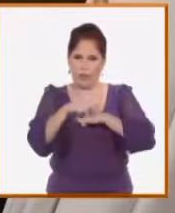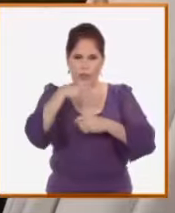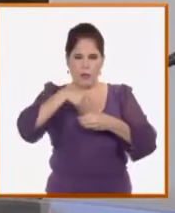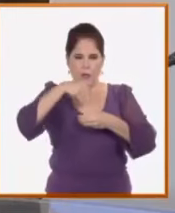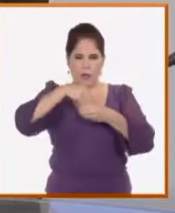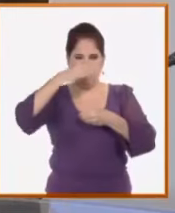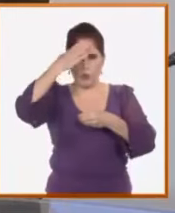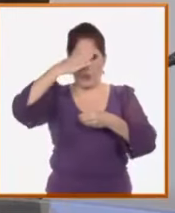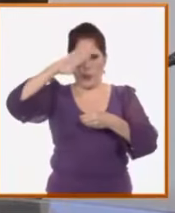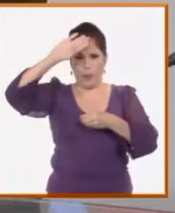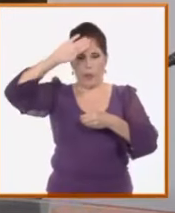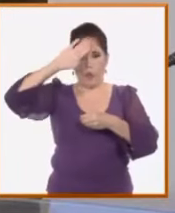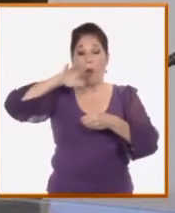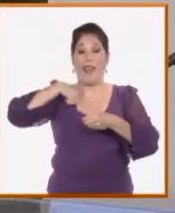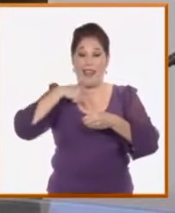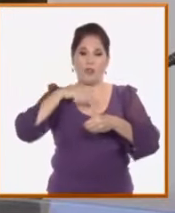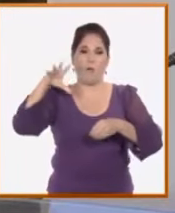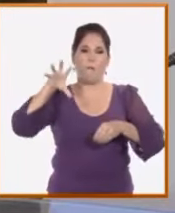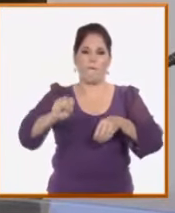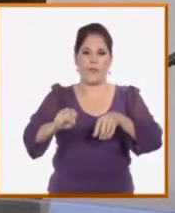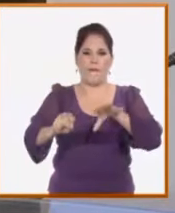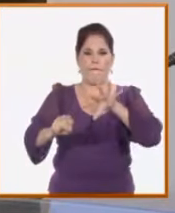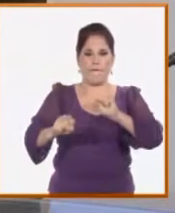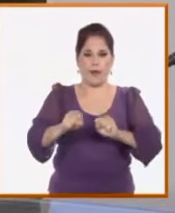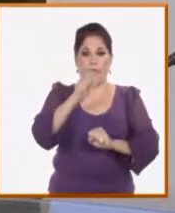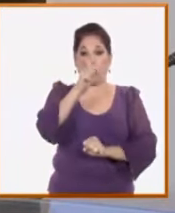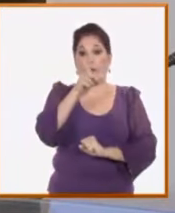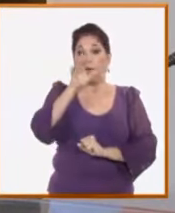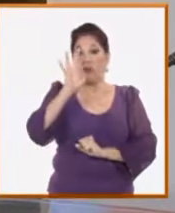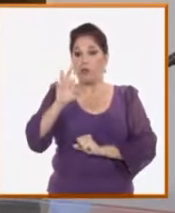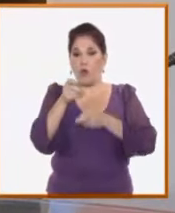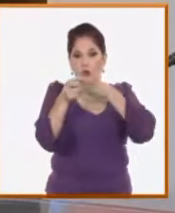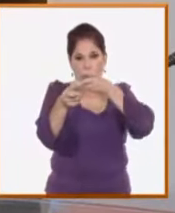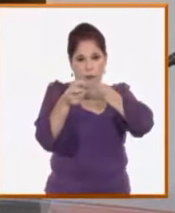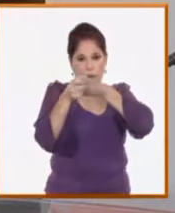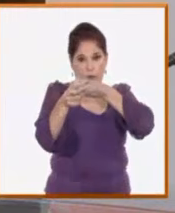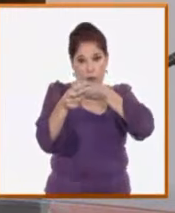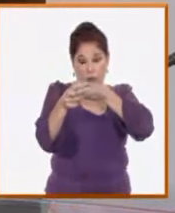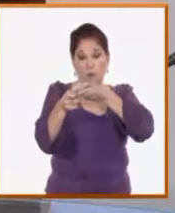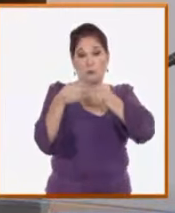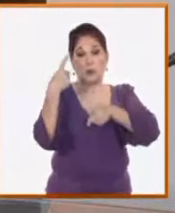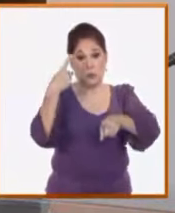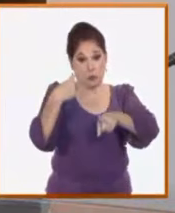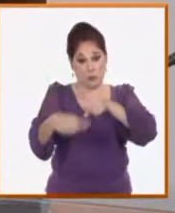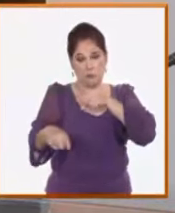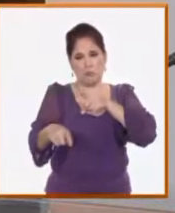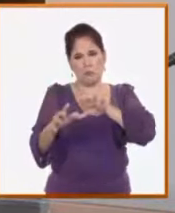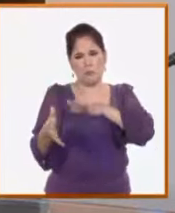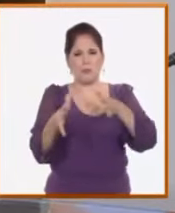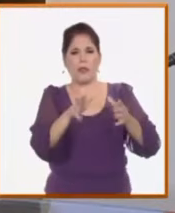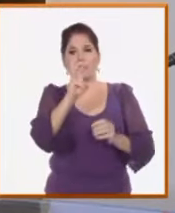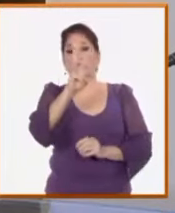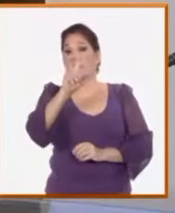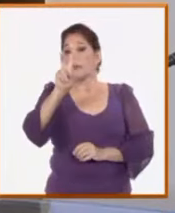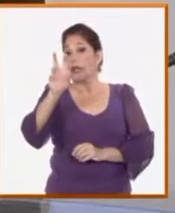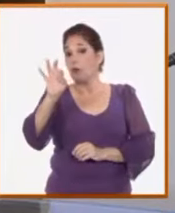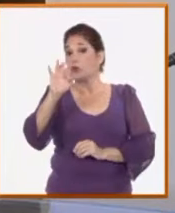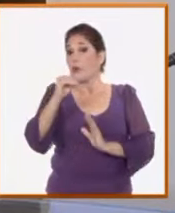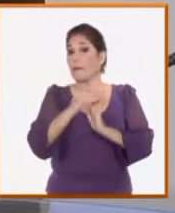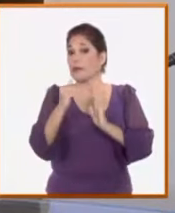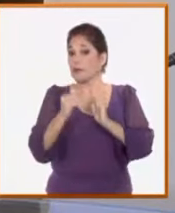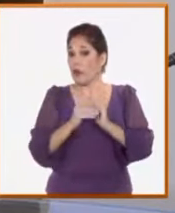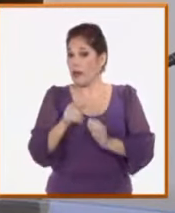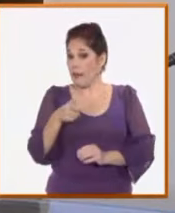cosa y se ocuparon además 18 armas de fuego se ocuparon alrededor de más de 38 millones de